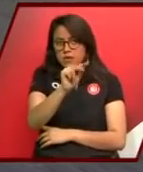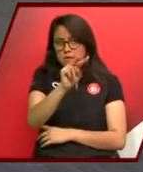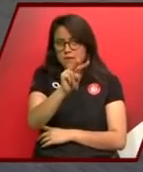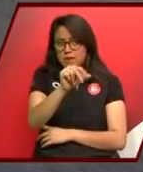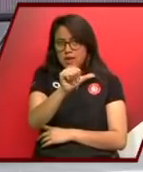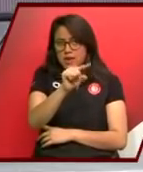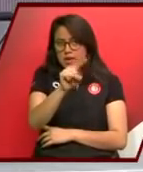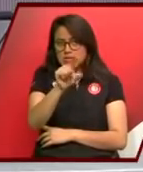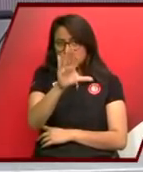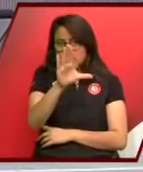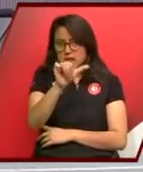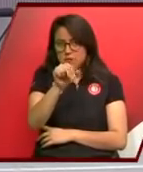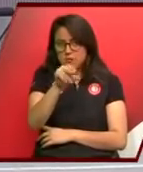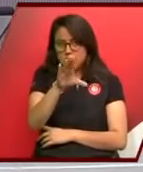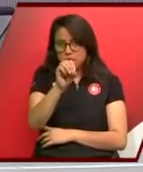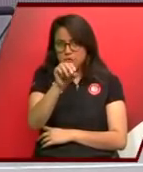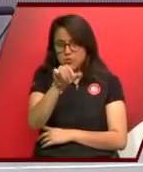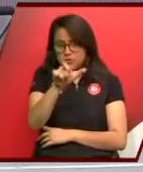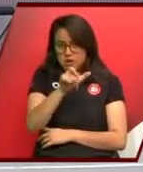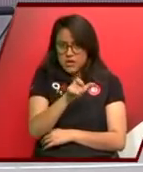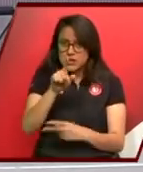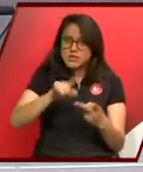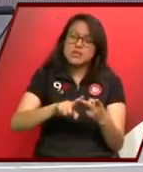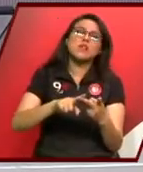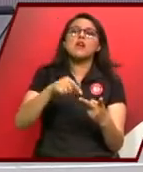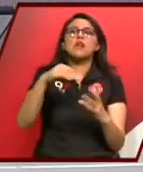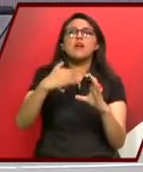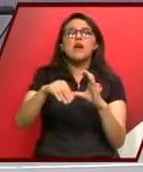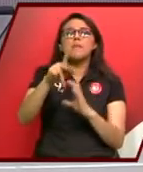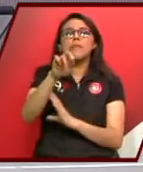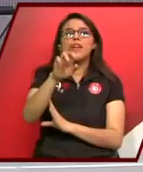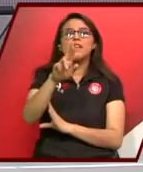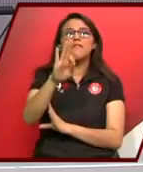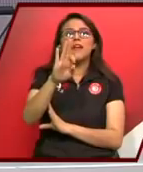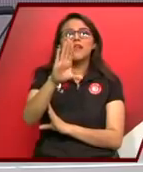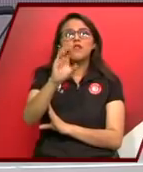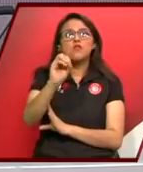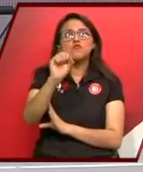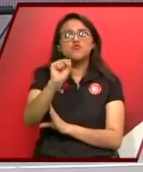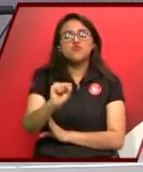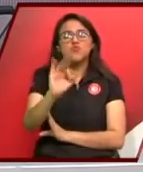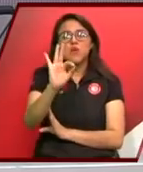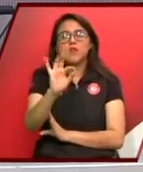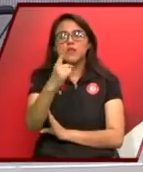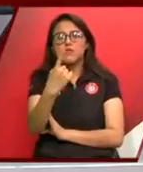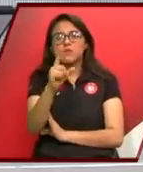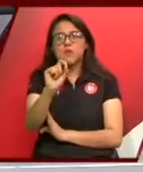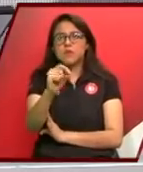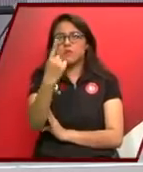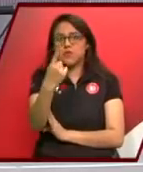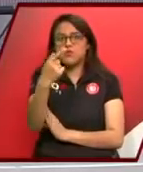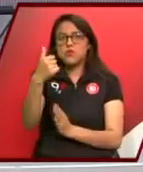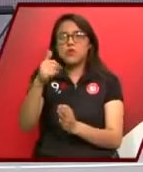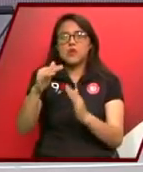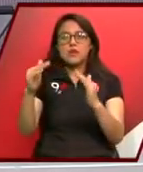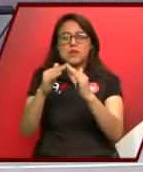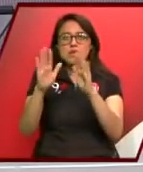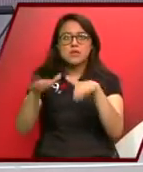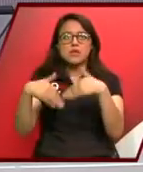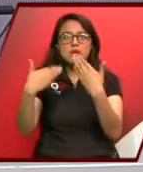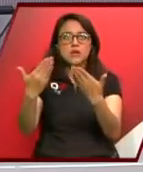acuse@tvazteca.com.mx, por correo tradicional, Periférico Sur 4121, código postal 14141, Colonia Fuentes del Pedregal.